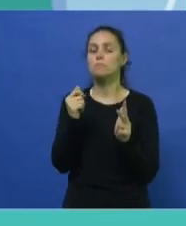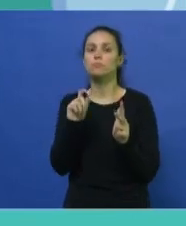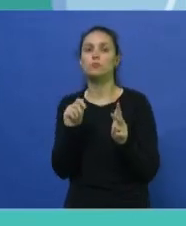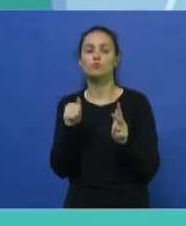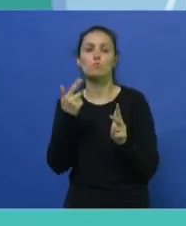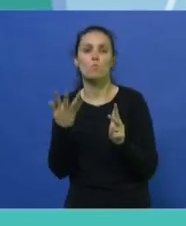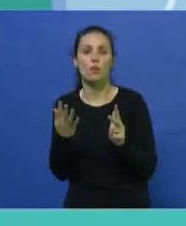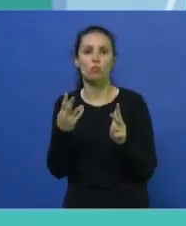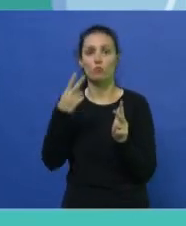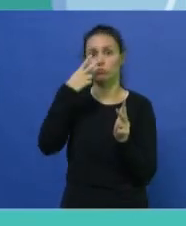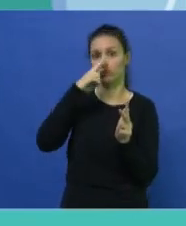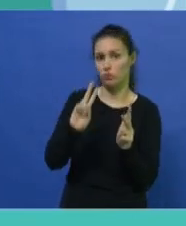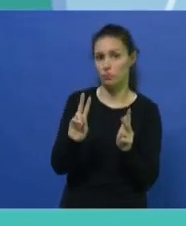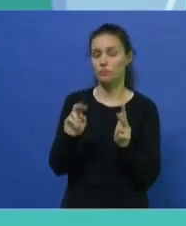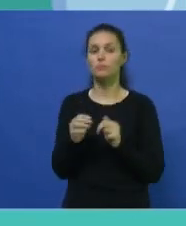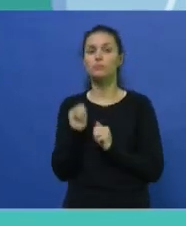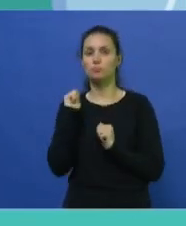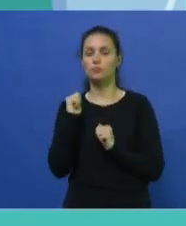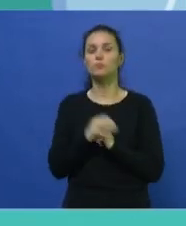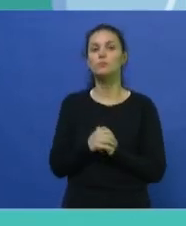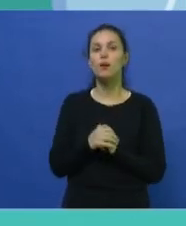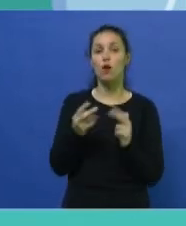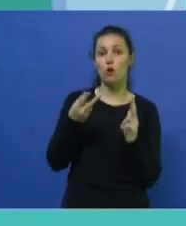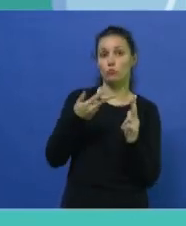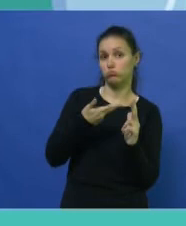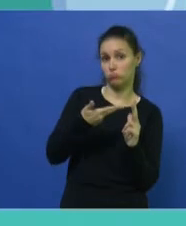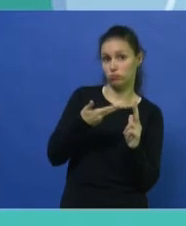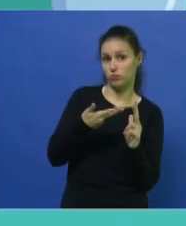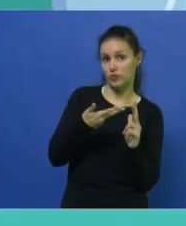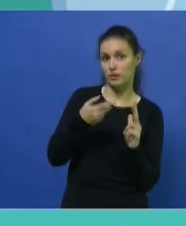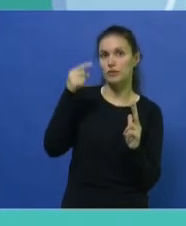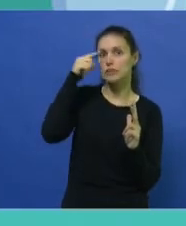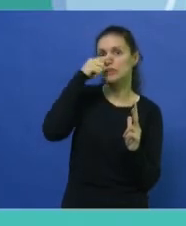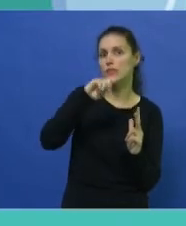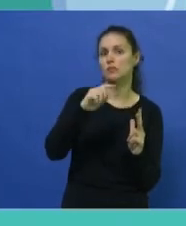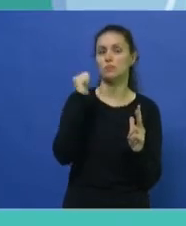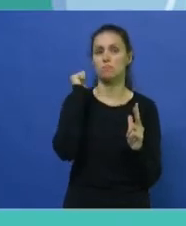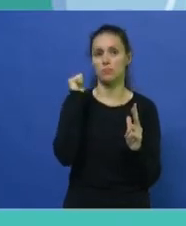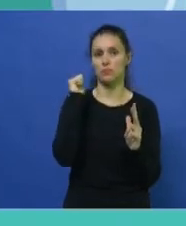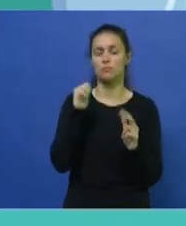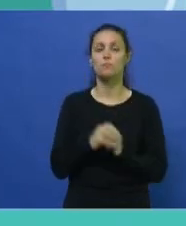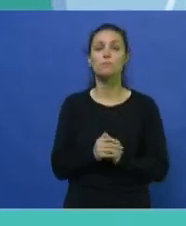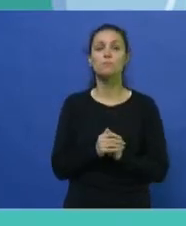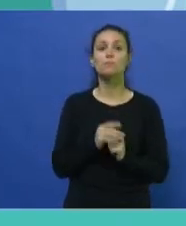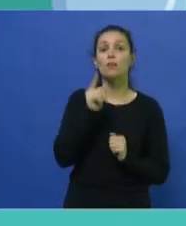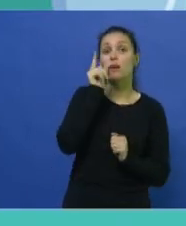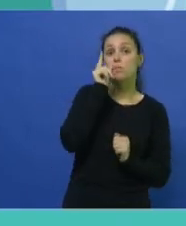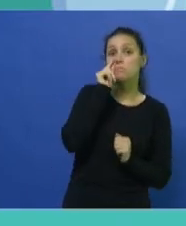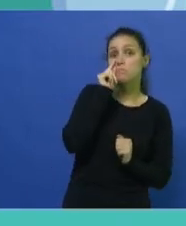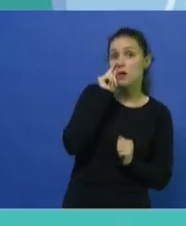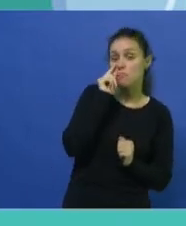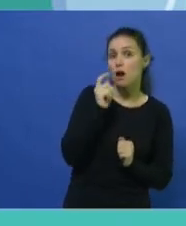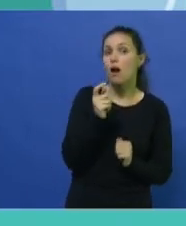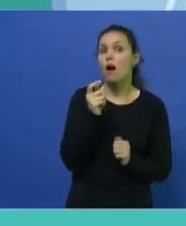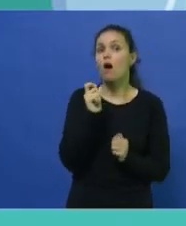vacuna cuando terminaste de colocarla es de siete mil pesos y el papá que tiene en la posibilidad económica que es lo que está haciendo lo hablamos